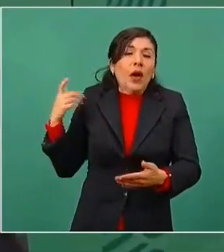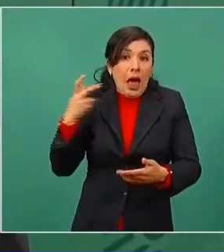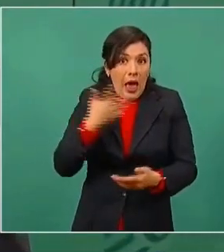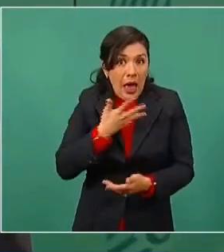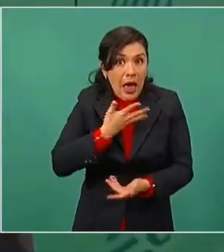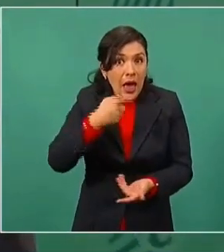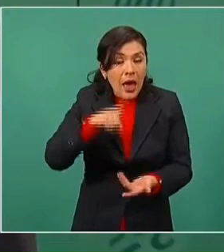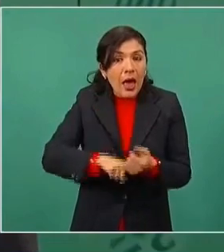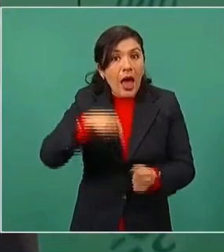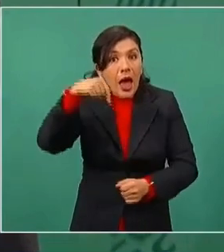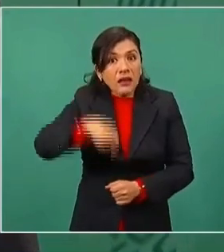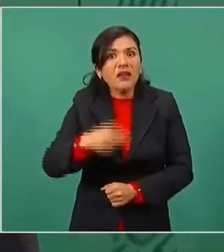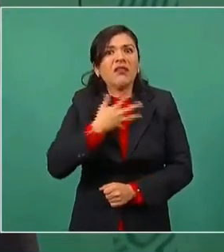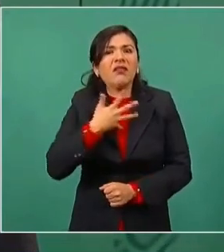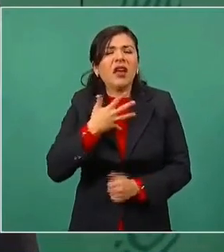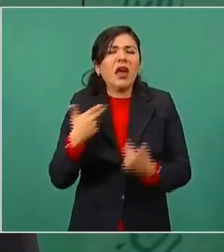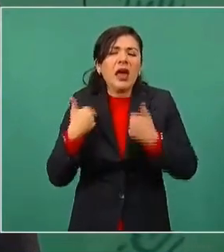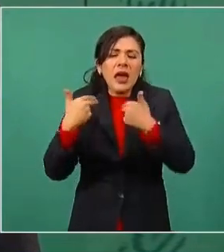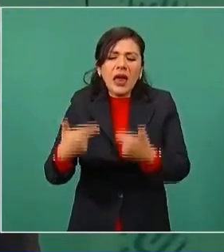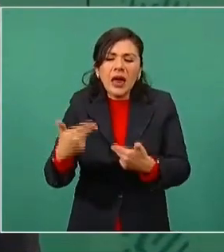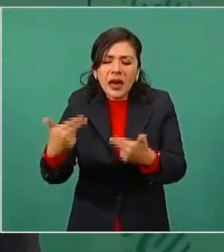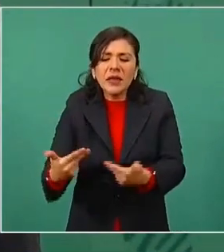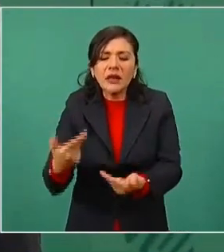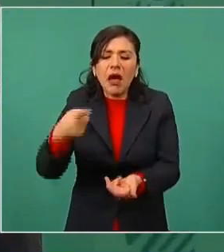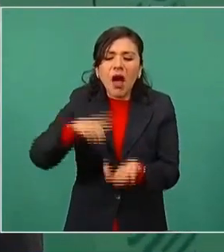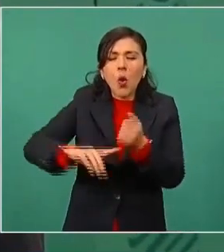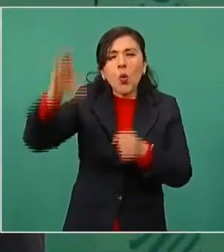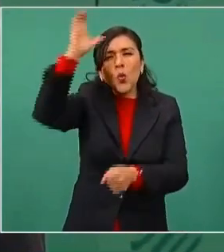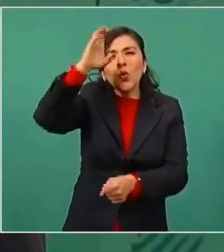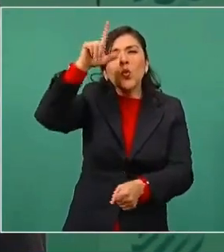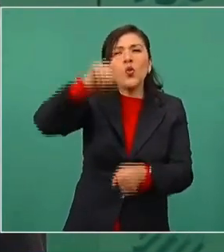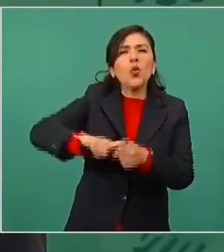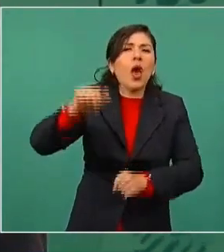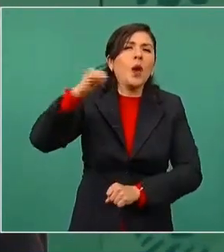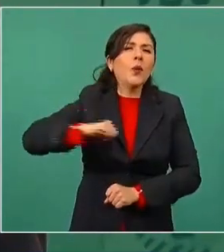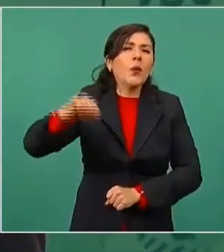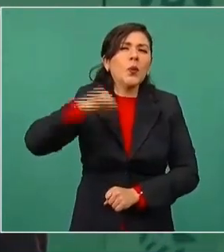Somos herederos de civilizaciones